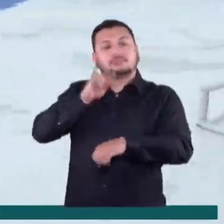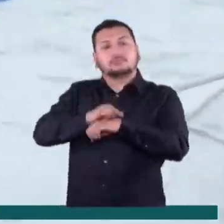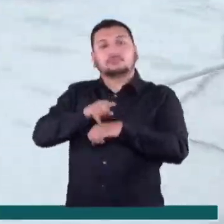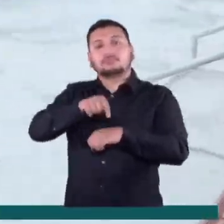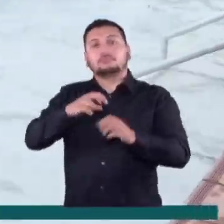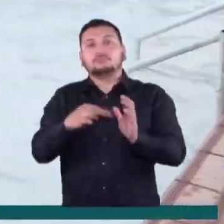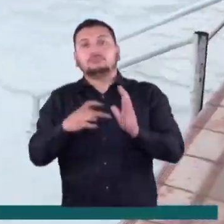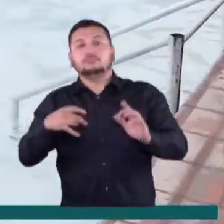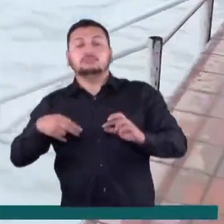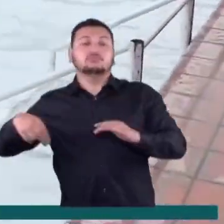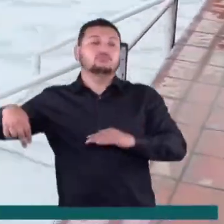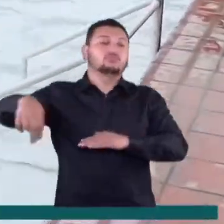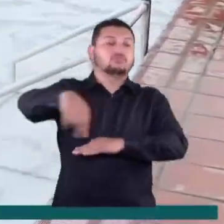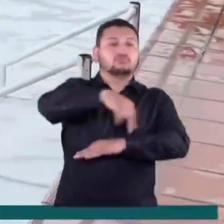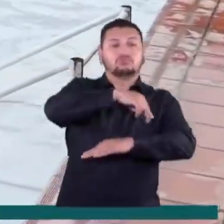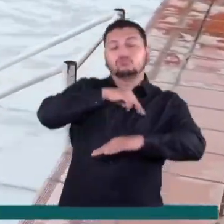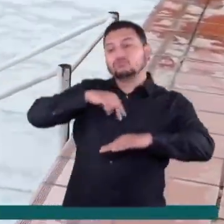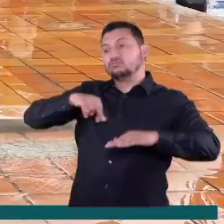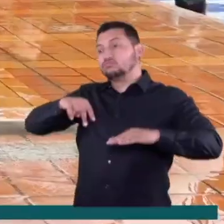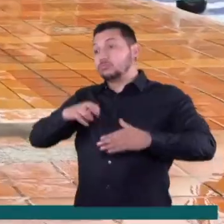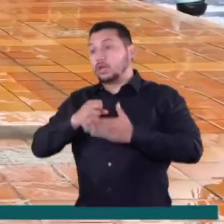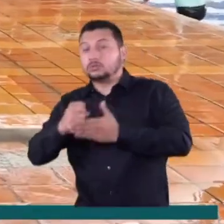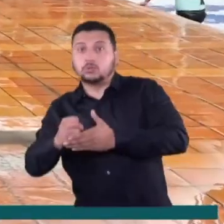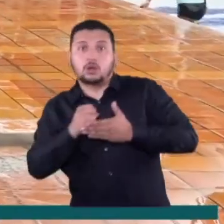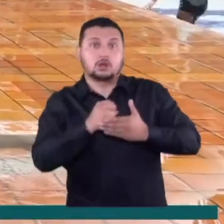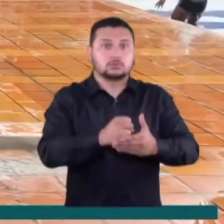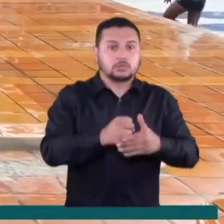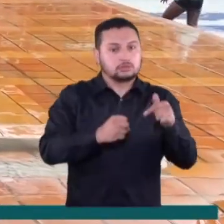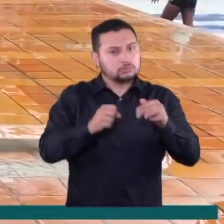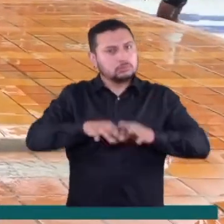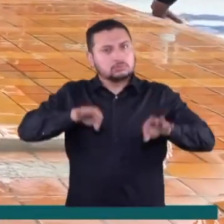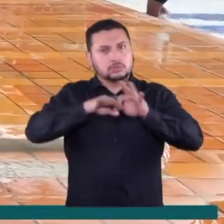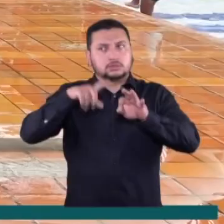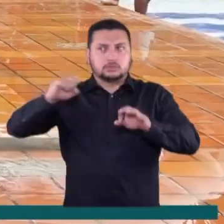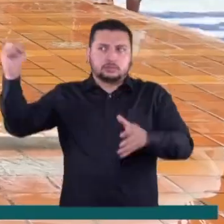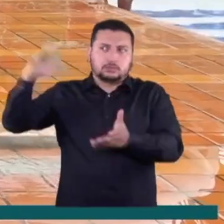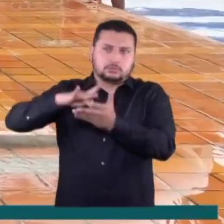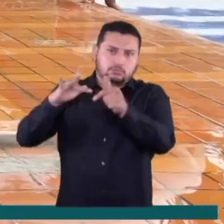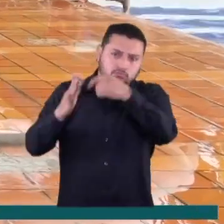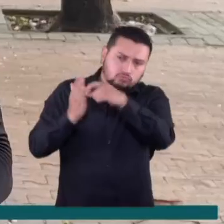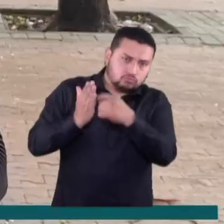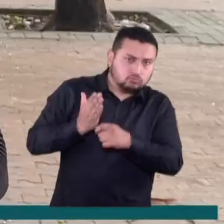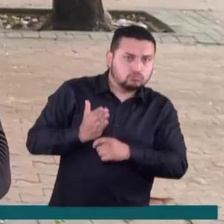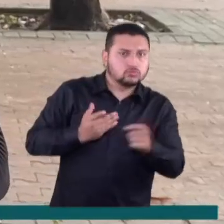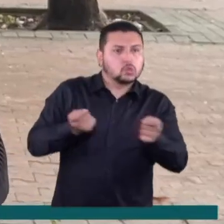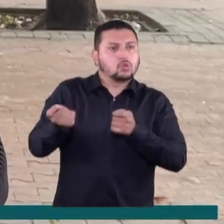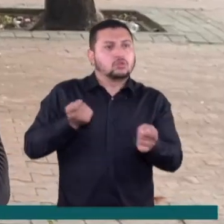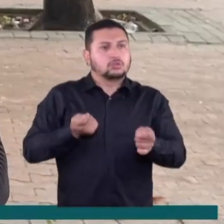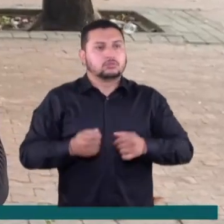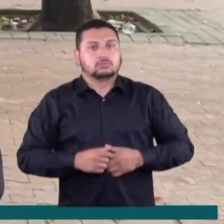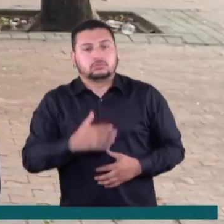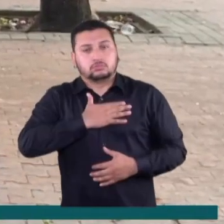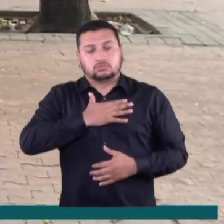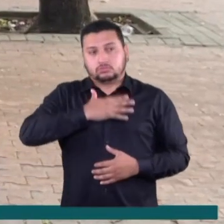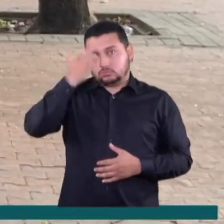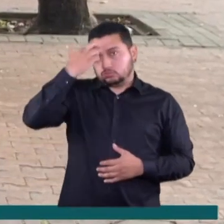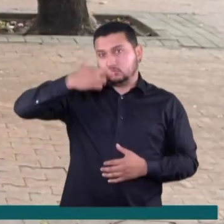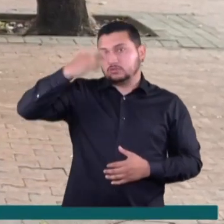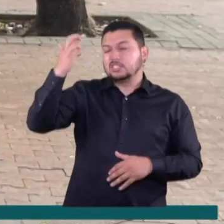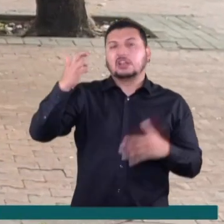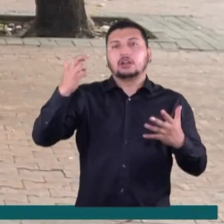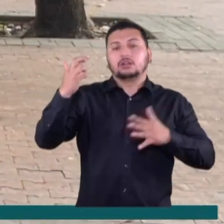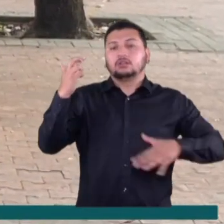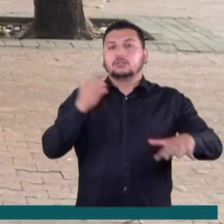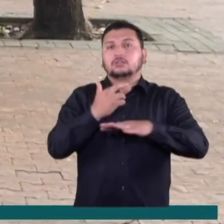de gran importancia que se hagan los seguimientos y los controles de estos escenarios. Como profesional en el ámbito de